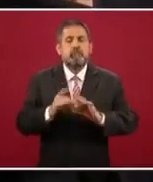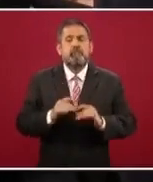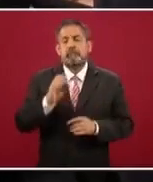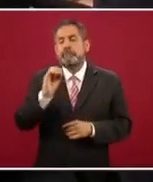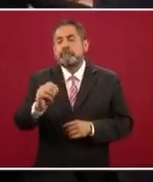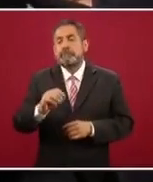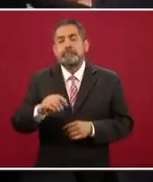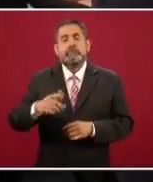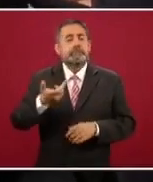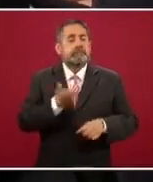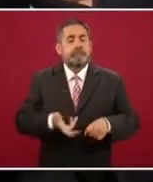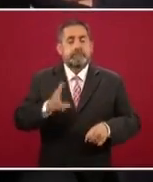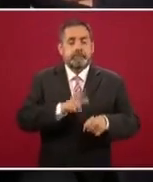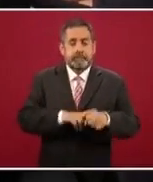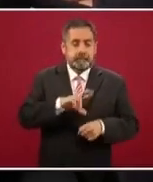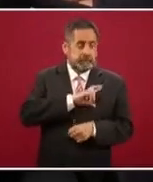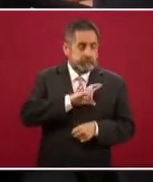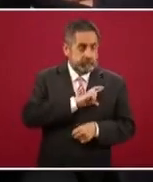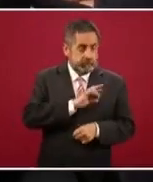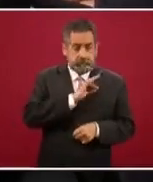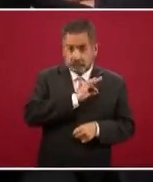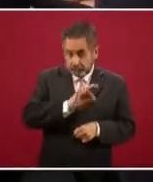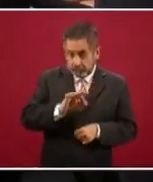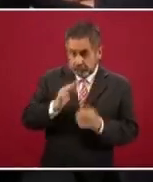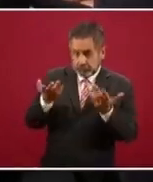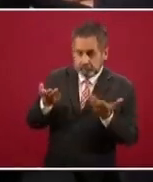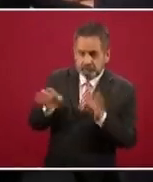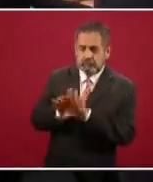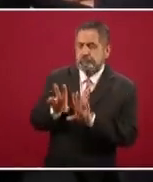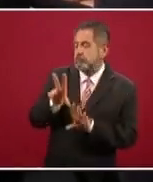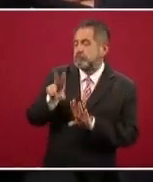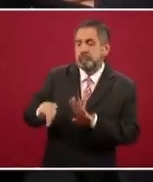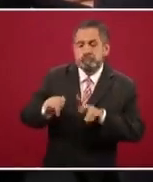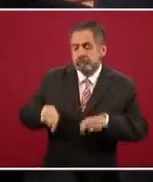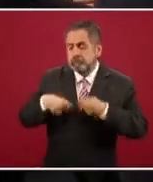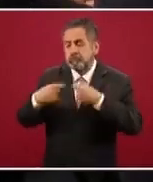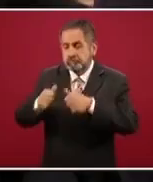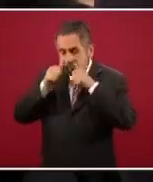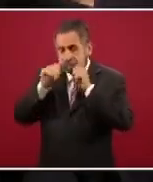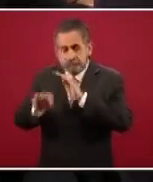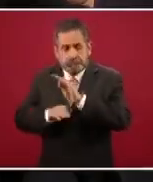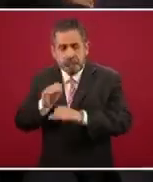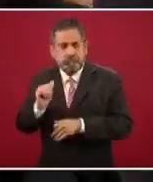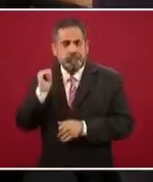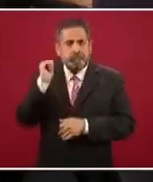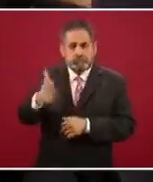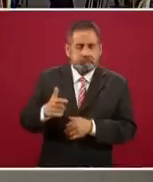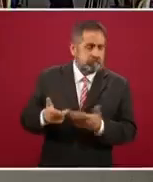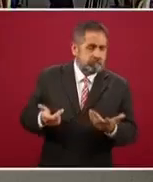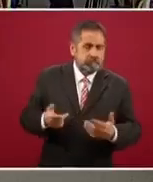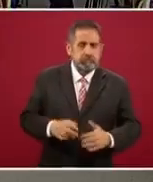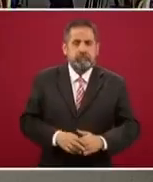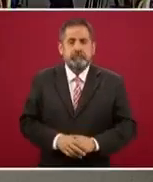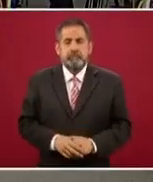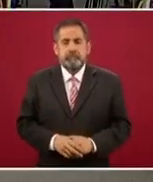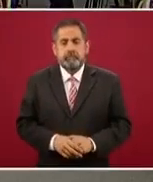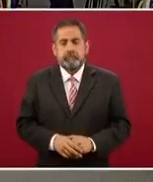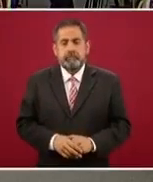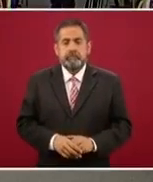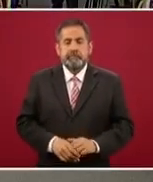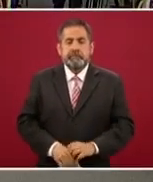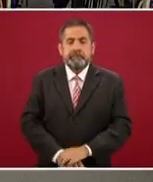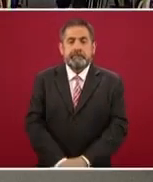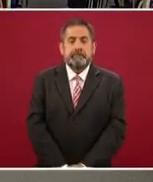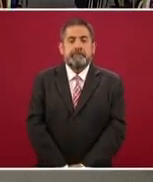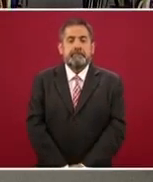tienen permitido negar el servicio a una persona por algún tipo de temor. A ver, que Hugo